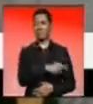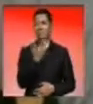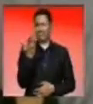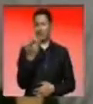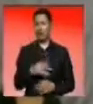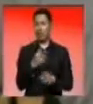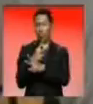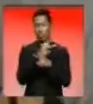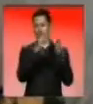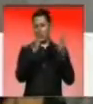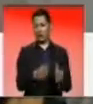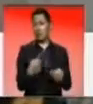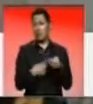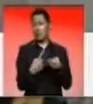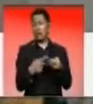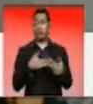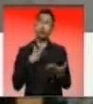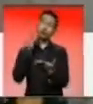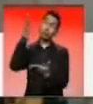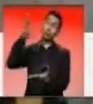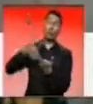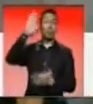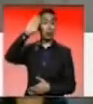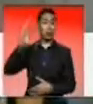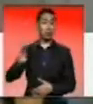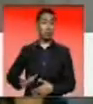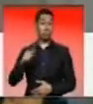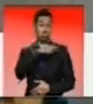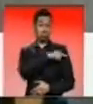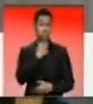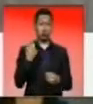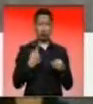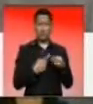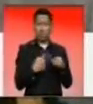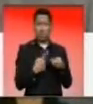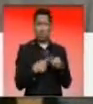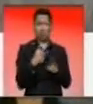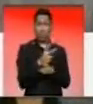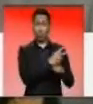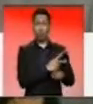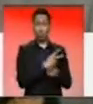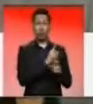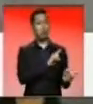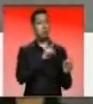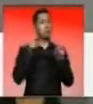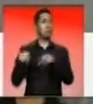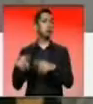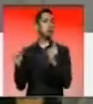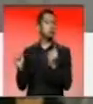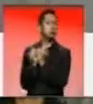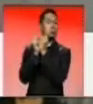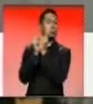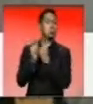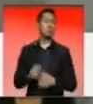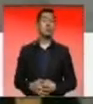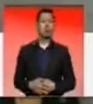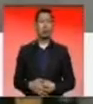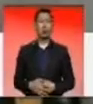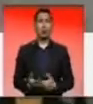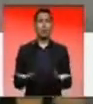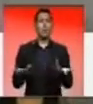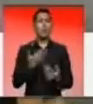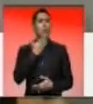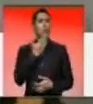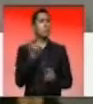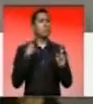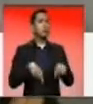Quito. Cuando llego a Brasilia, me recibe el huevo alcalde. Yo era ministro de Economía, nos reunimos con Lula. Y, ¿cómo así